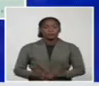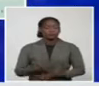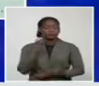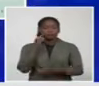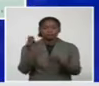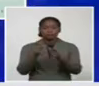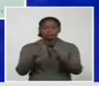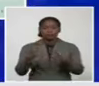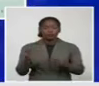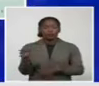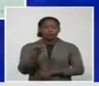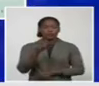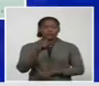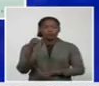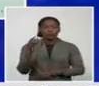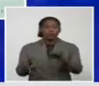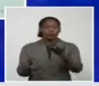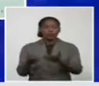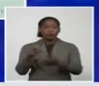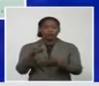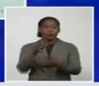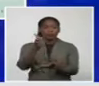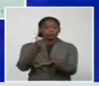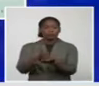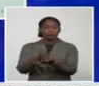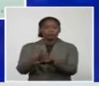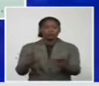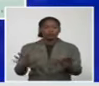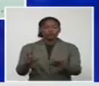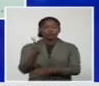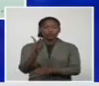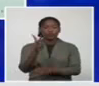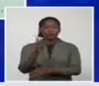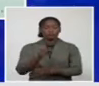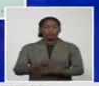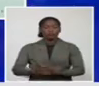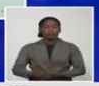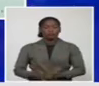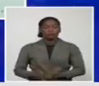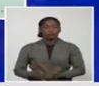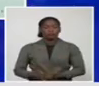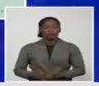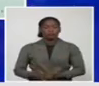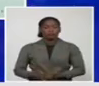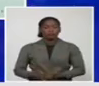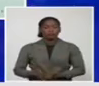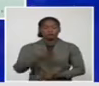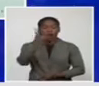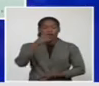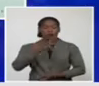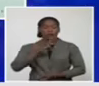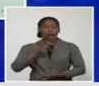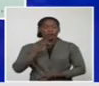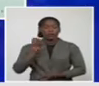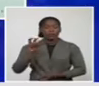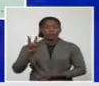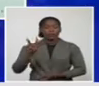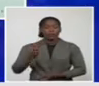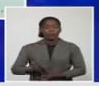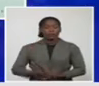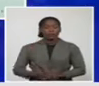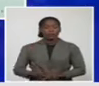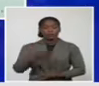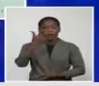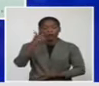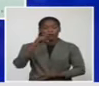12, que es donde ha tenido la mayor transmisión. Aguada de Pasajeros con 2 y Abreu,